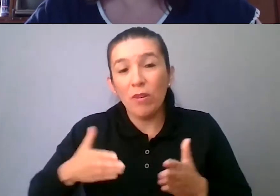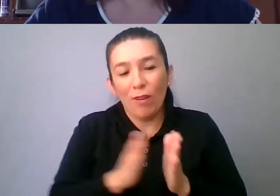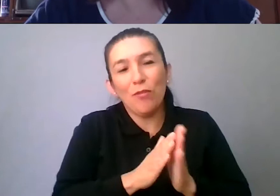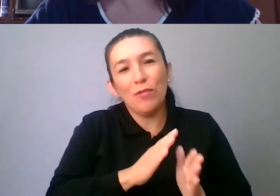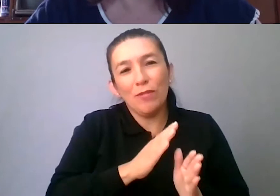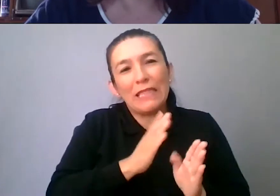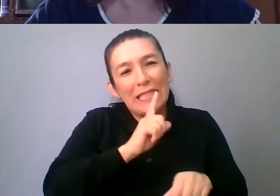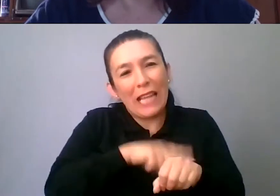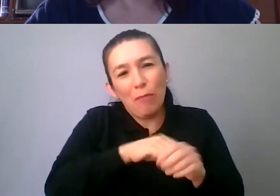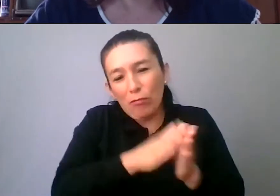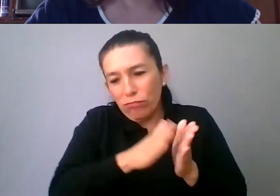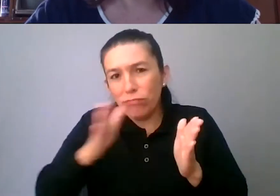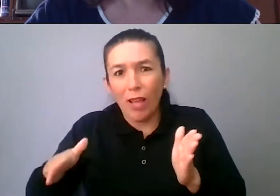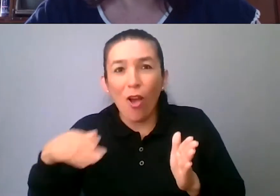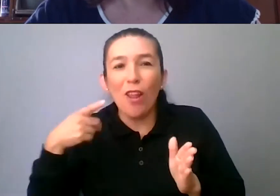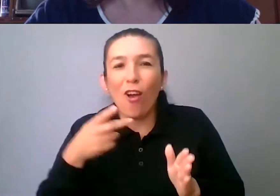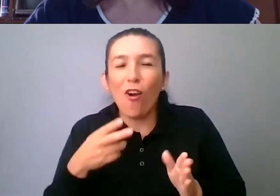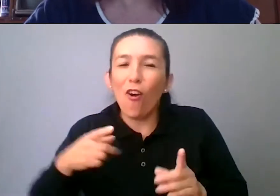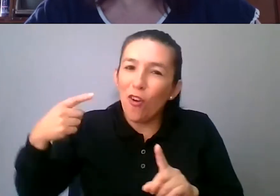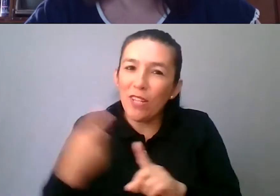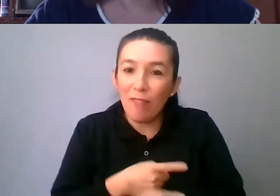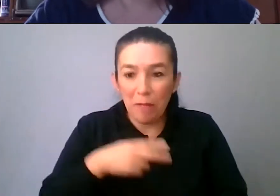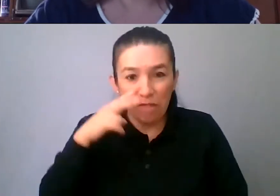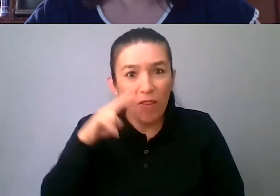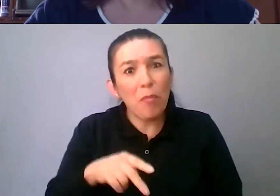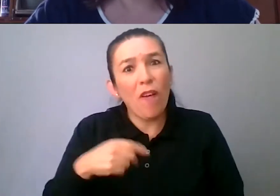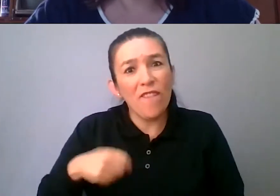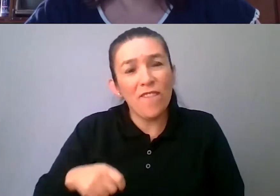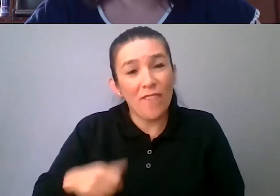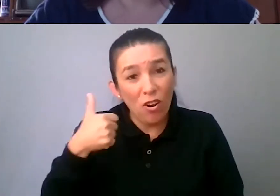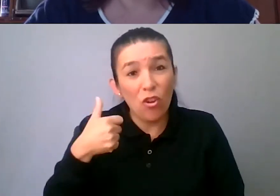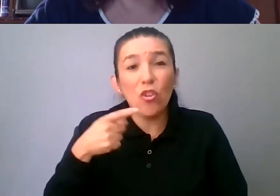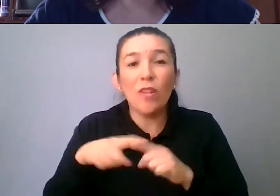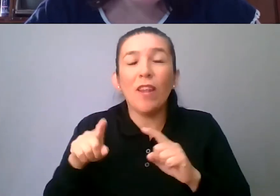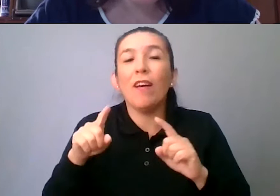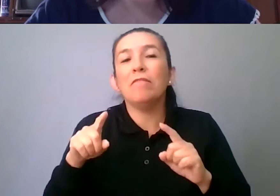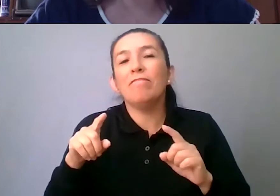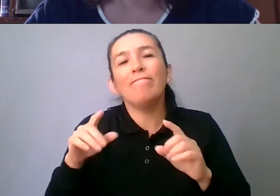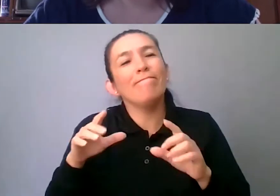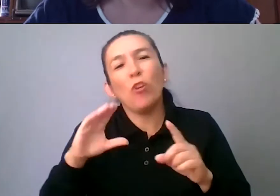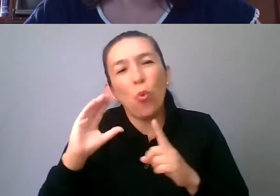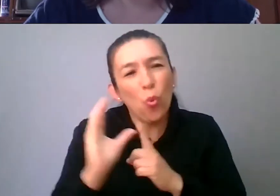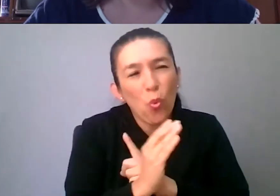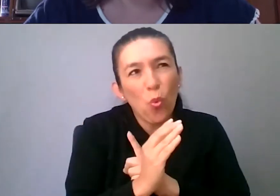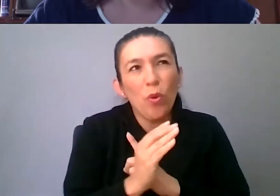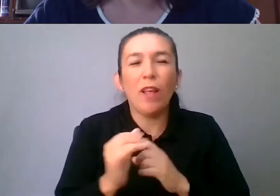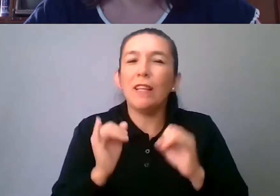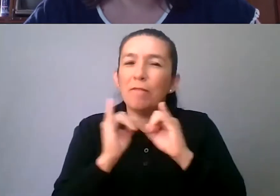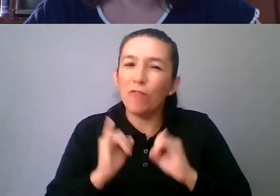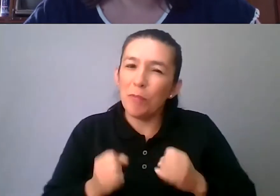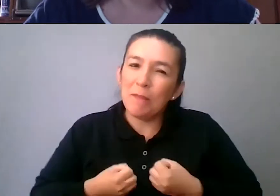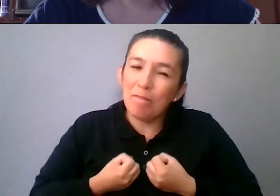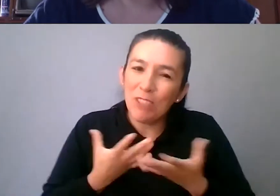estamos revalorizando otro tipo de manifestaciones, de formas culturales,